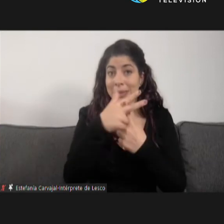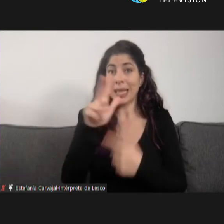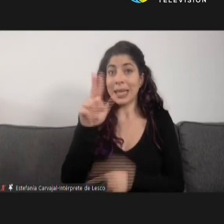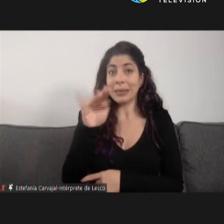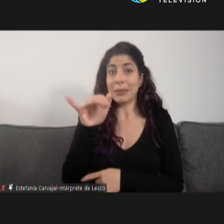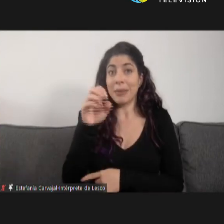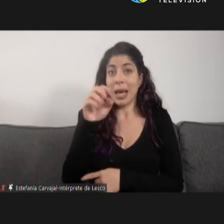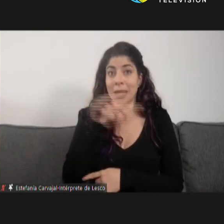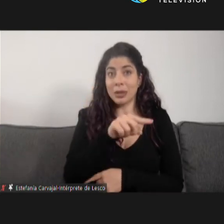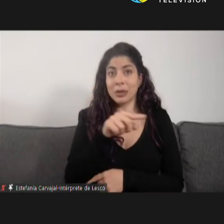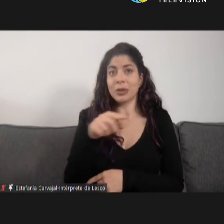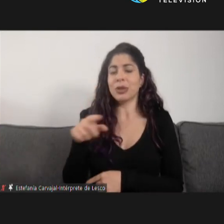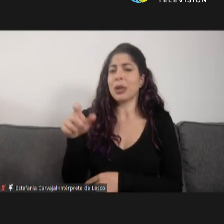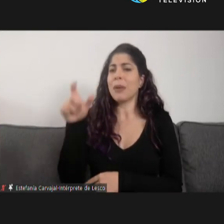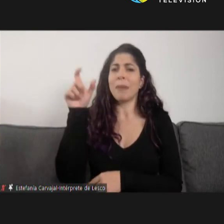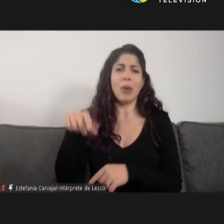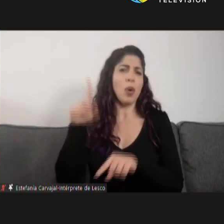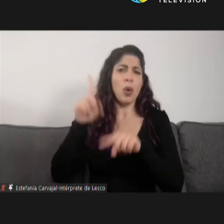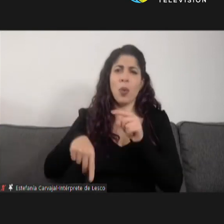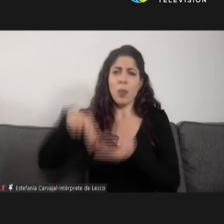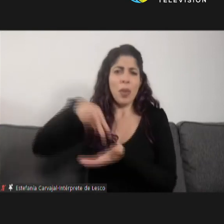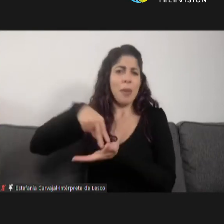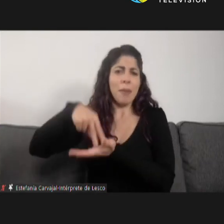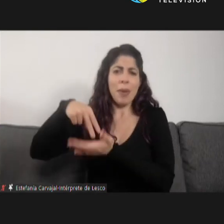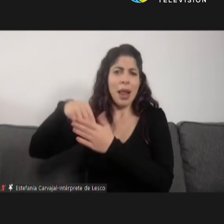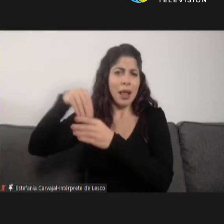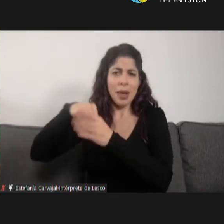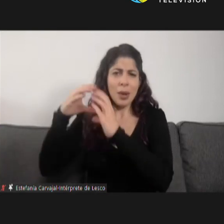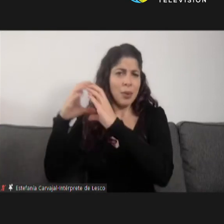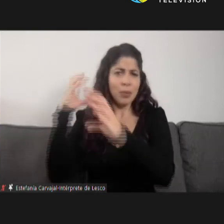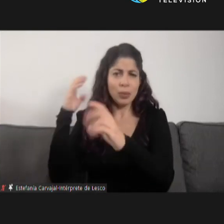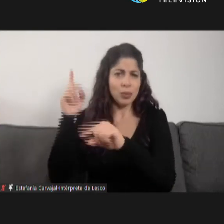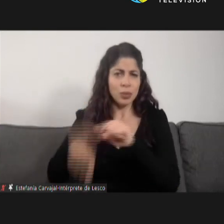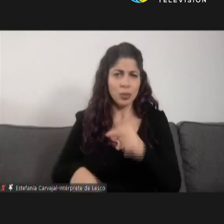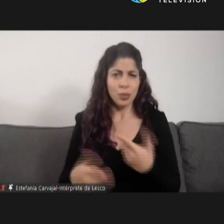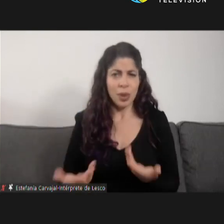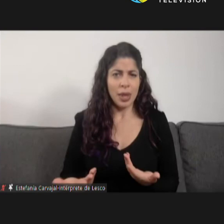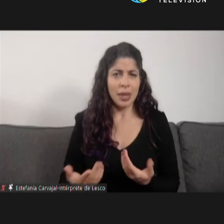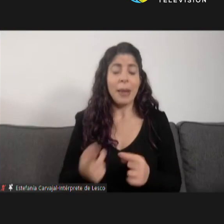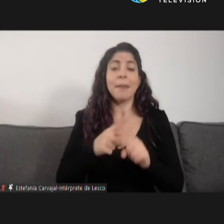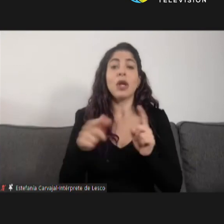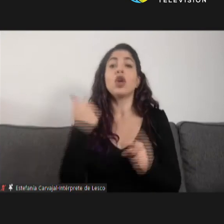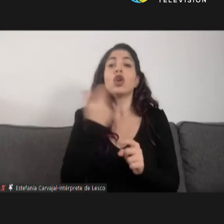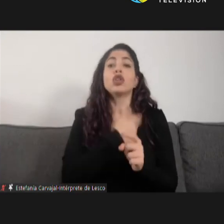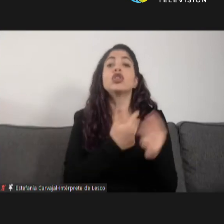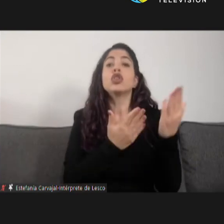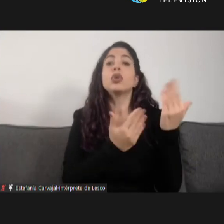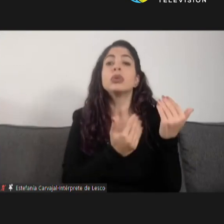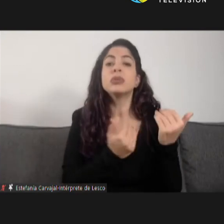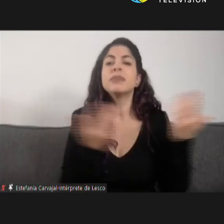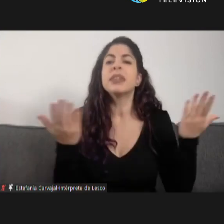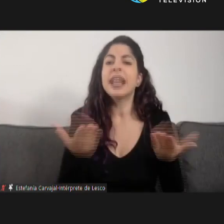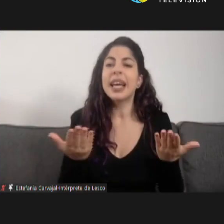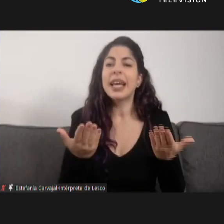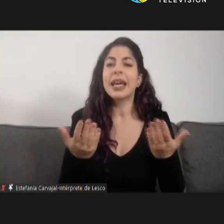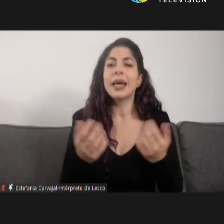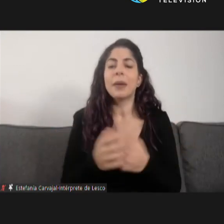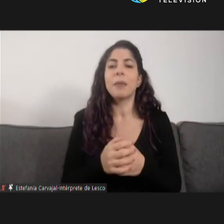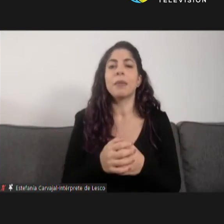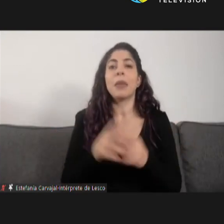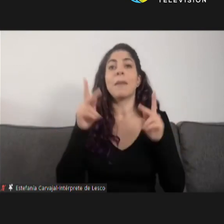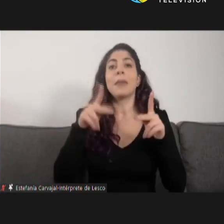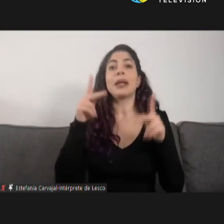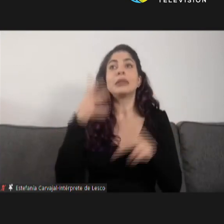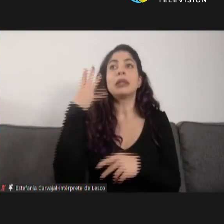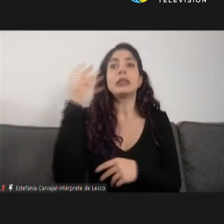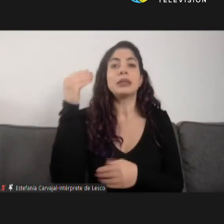va a poder tampoco ir gente de pie, pero en todo caso, lo que esperamos justamente es eso, o sea, que haya una menor demanda, porque la gente,